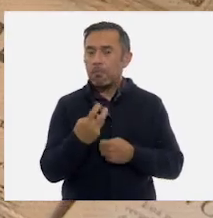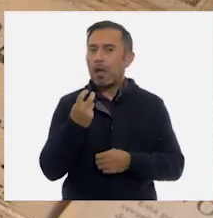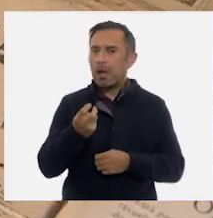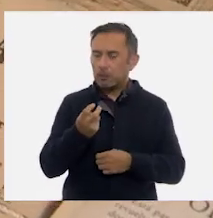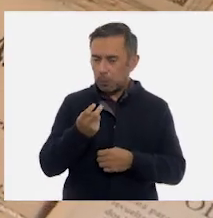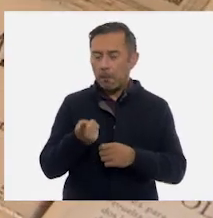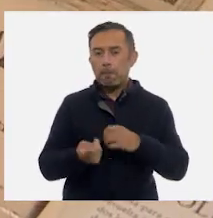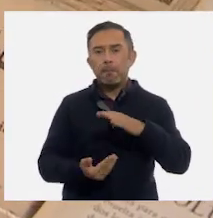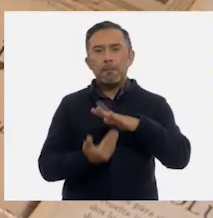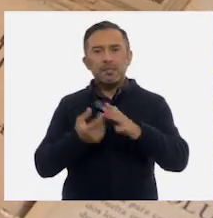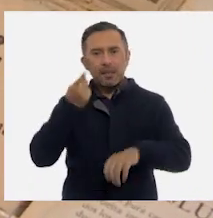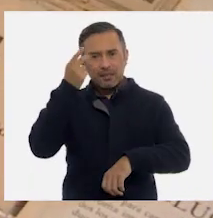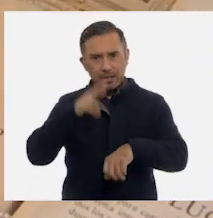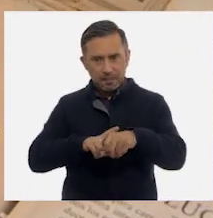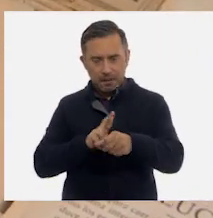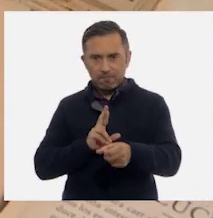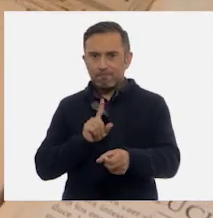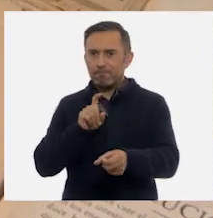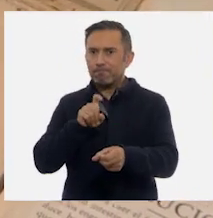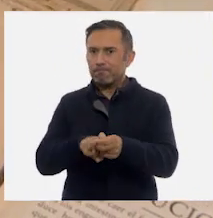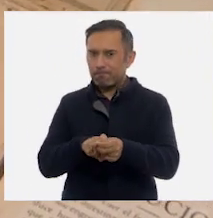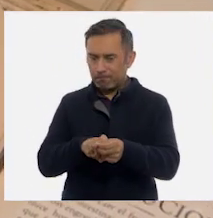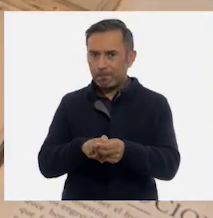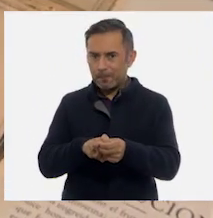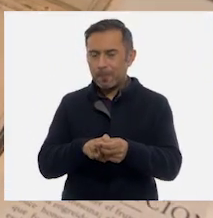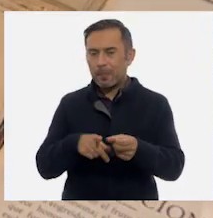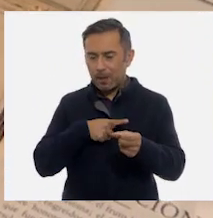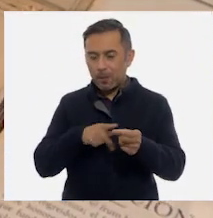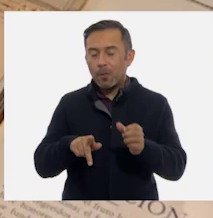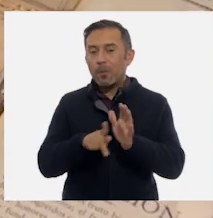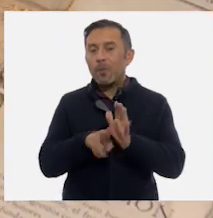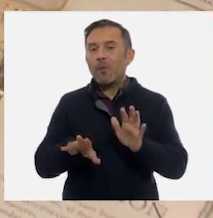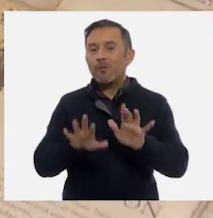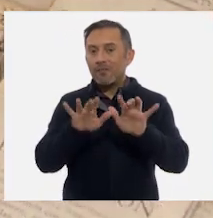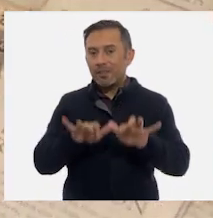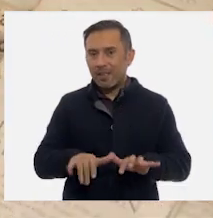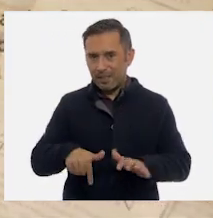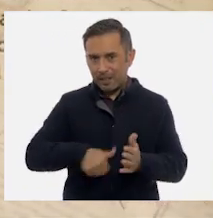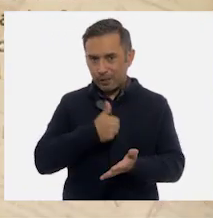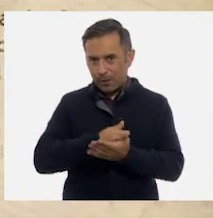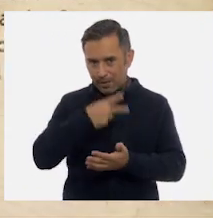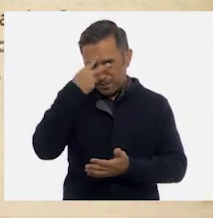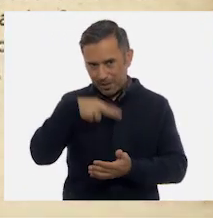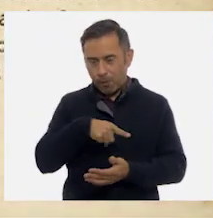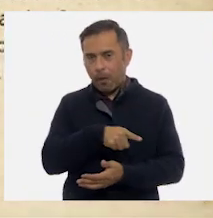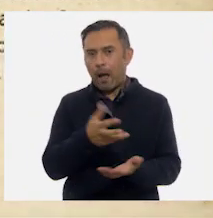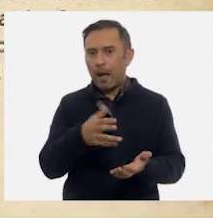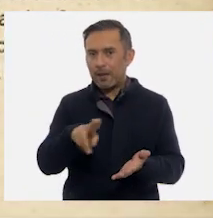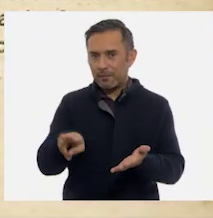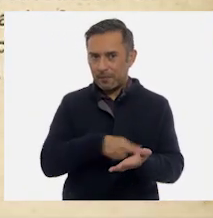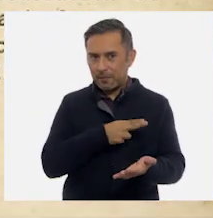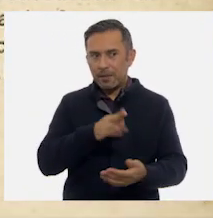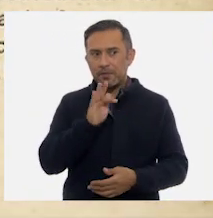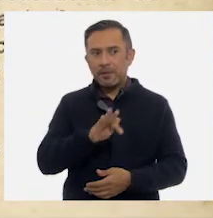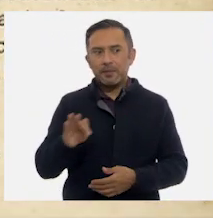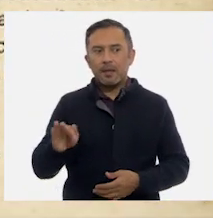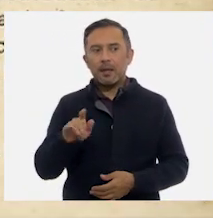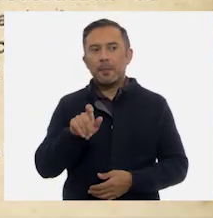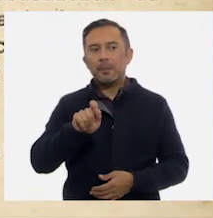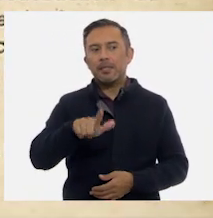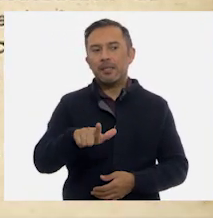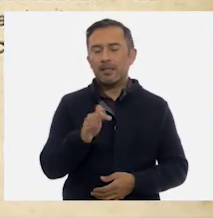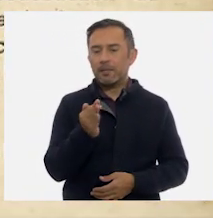directiva de dicho centro y como firmó nuestro manifiesto en esta Ciudad de México en febrero 27